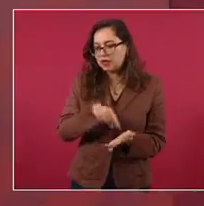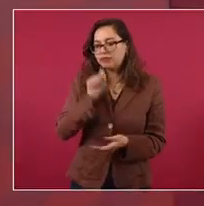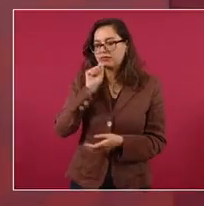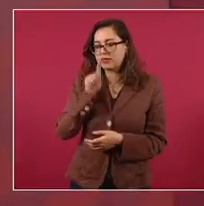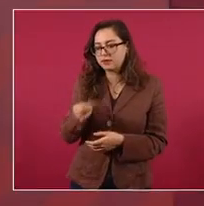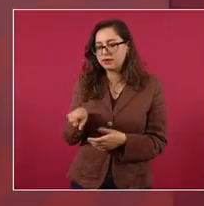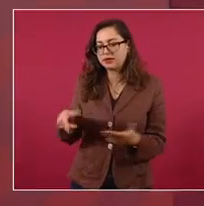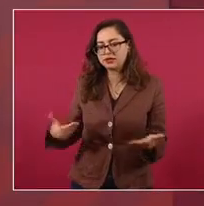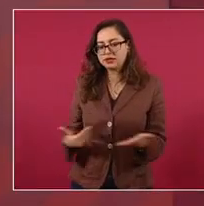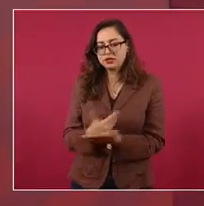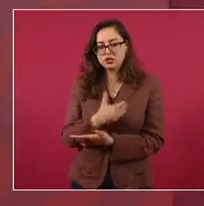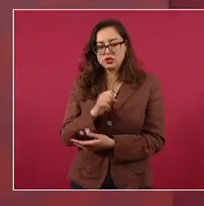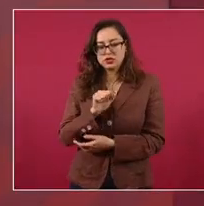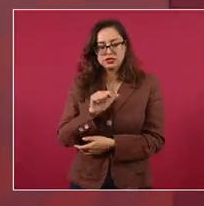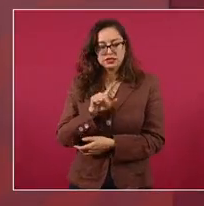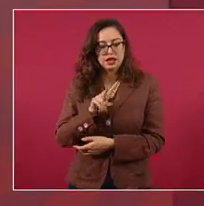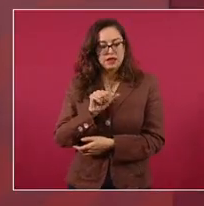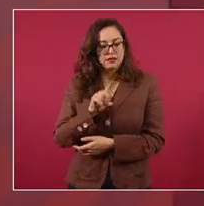Salvador Alvarado.